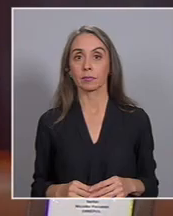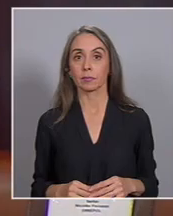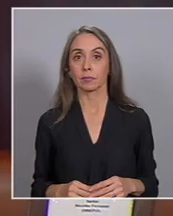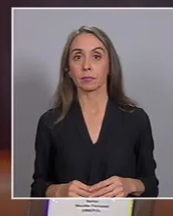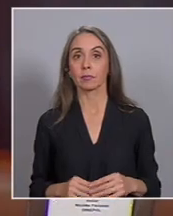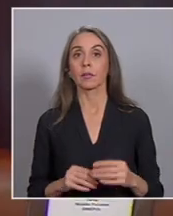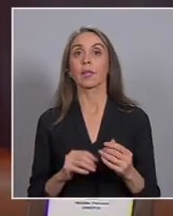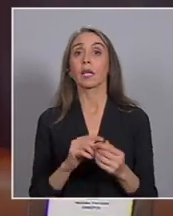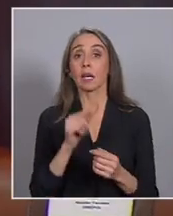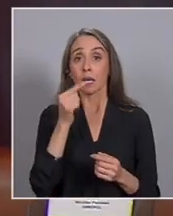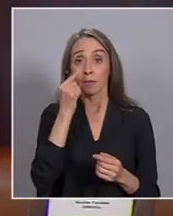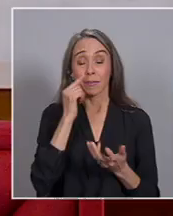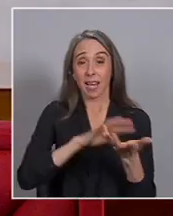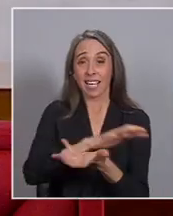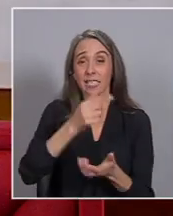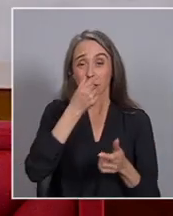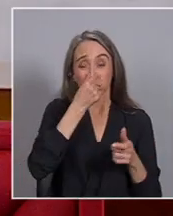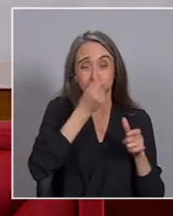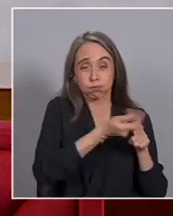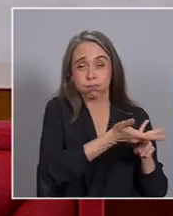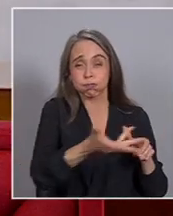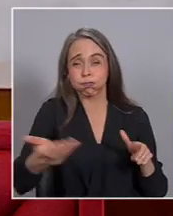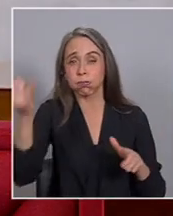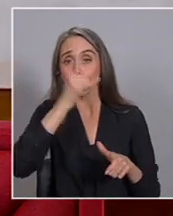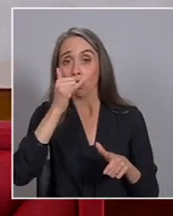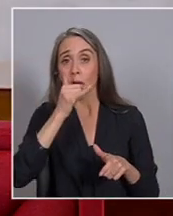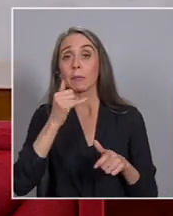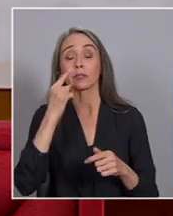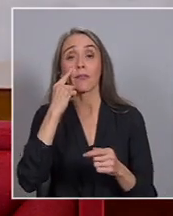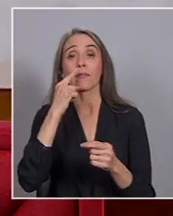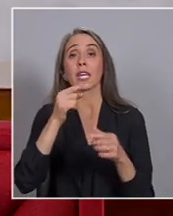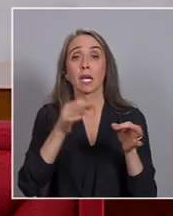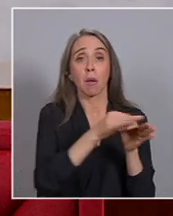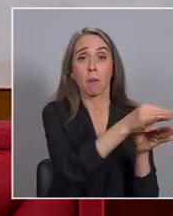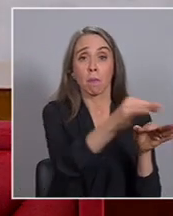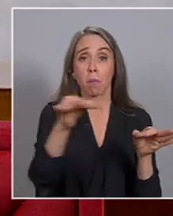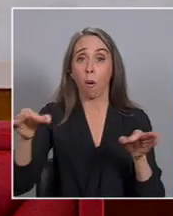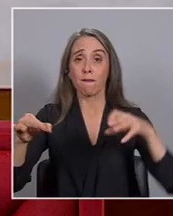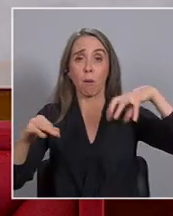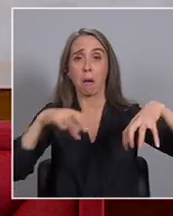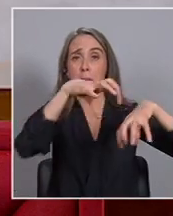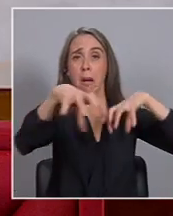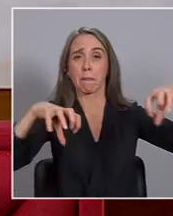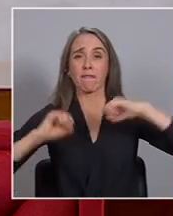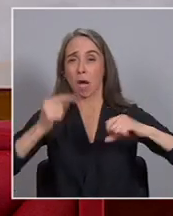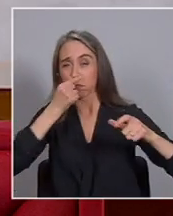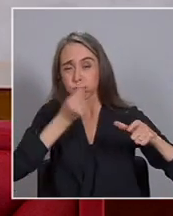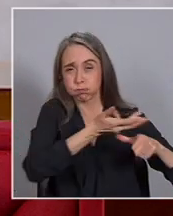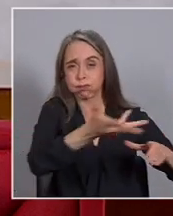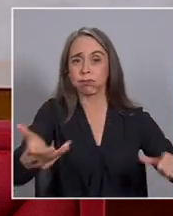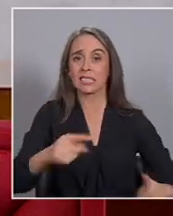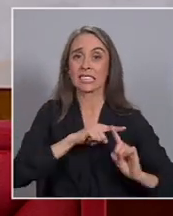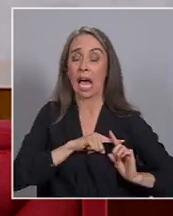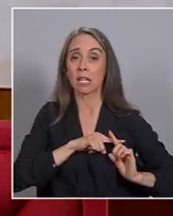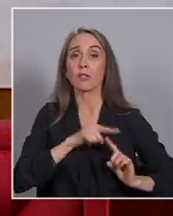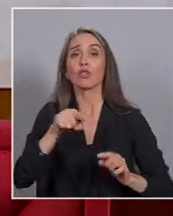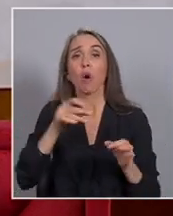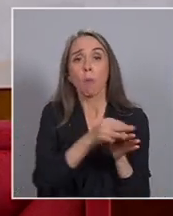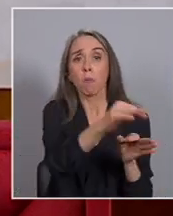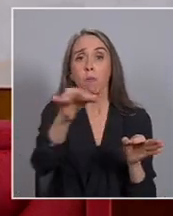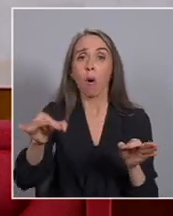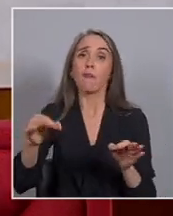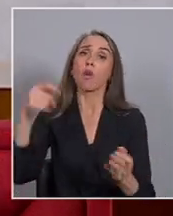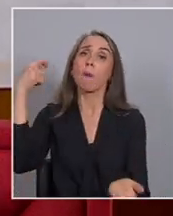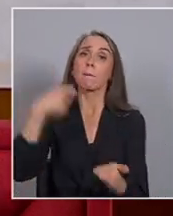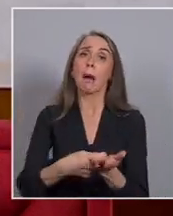Ante la crisis de contaminación y su expresión más extrema, que son las zonas de sacrificio, estamos enfocados en recuperar para la gente los territorios que han pagado